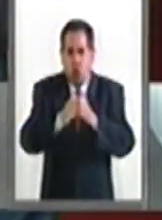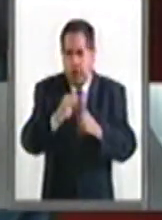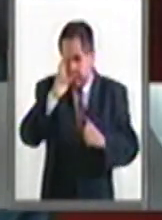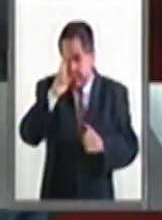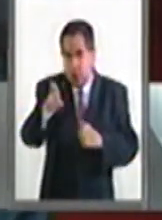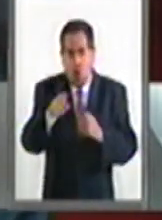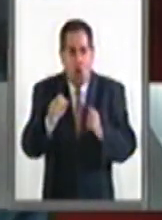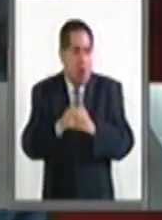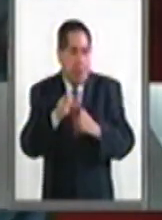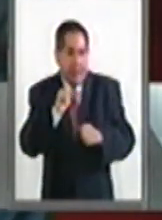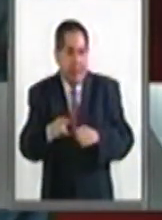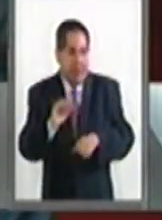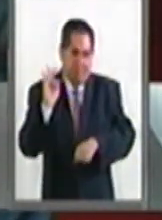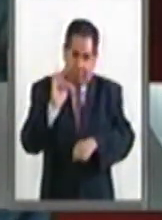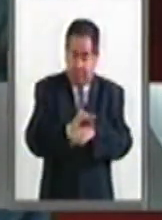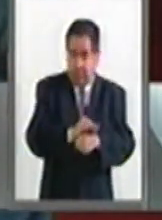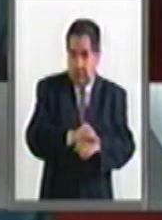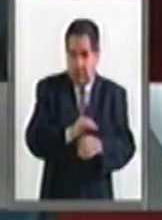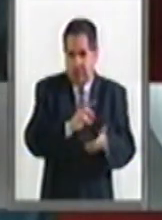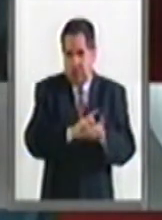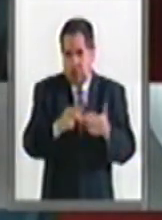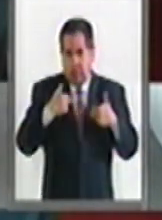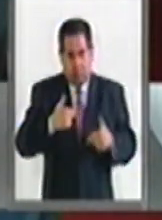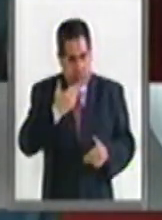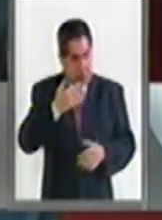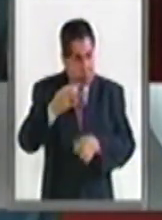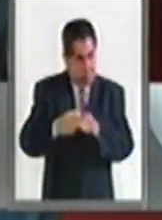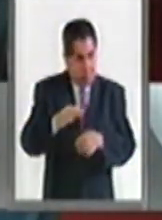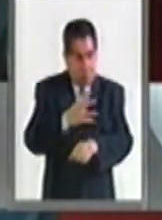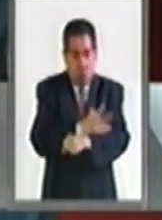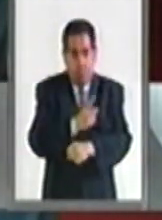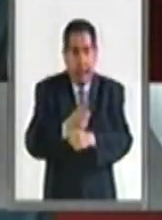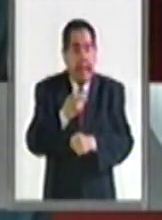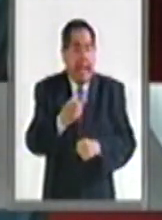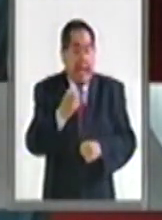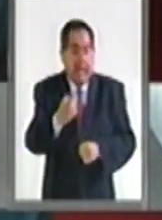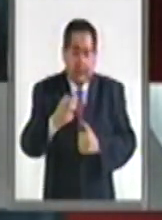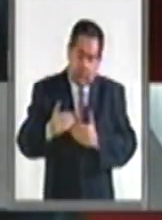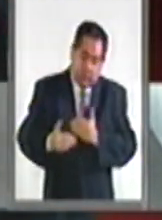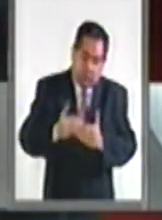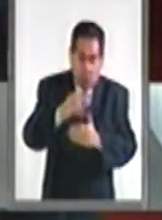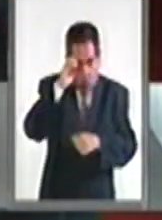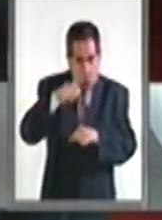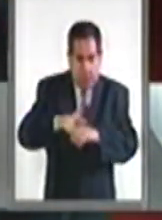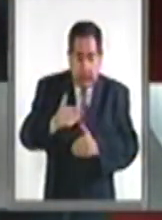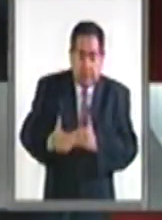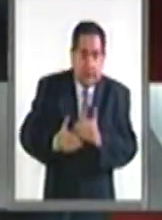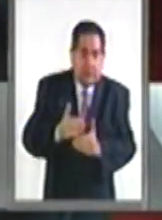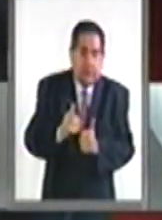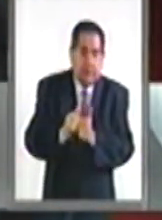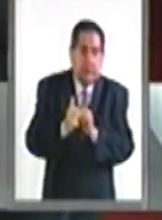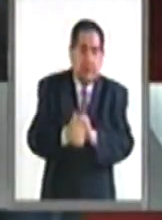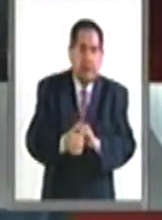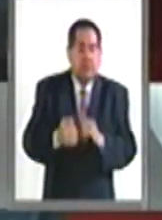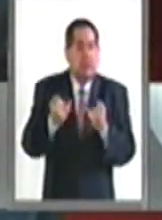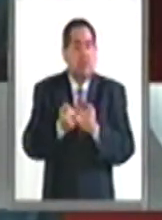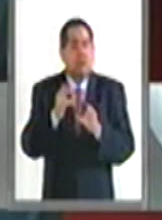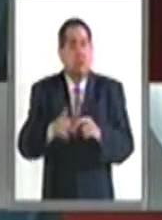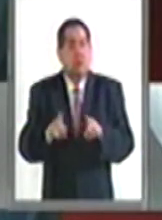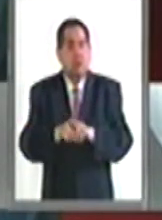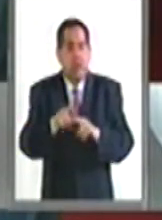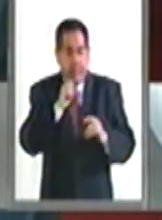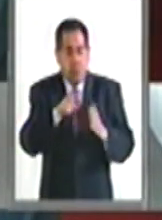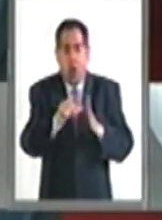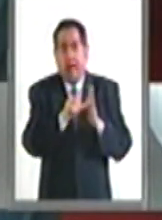respeto y la protección y garantía es sustancialmente un proceso cultural y un proceso como el que infiere en